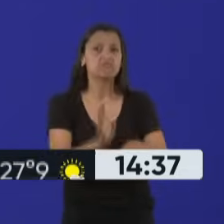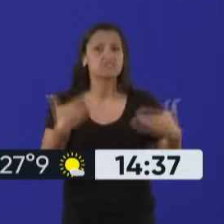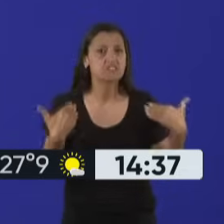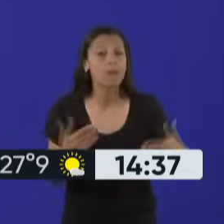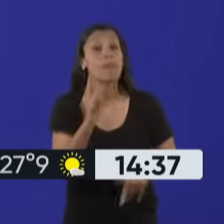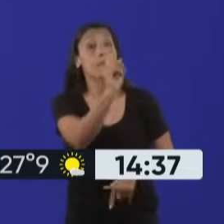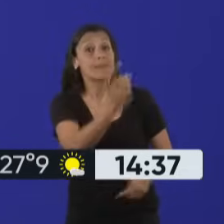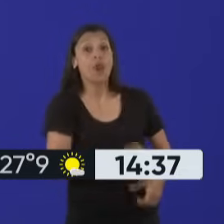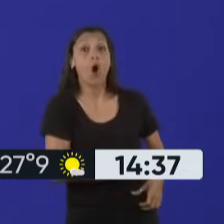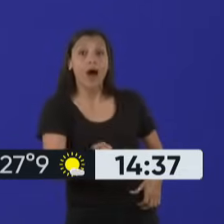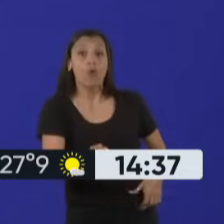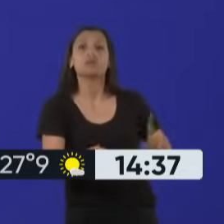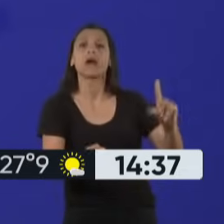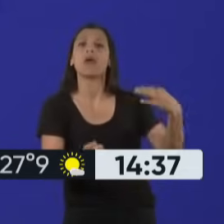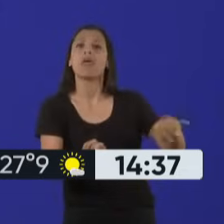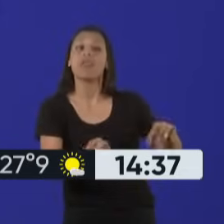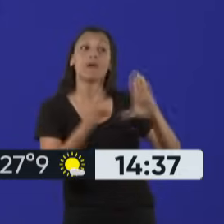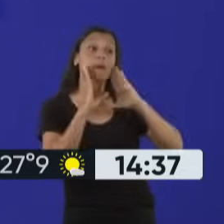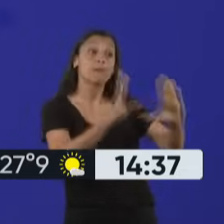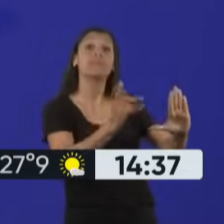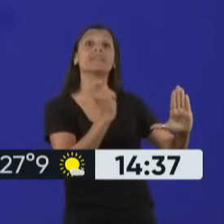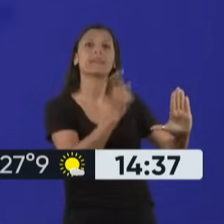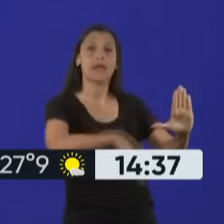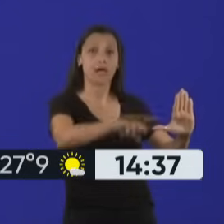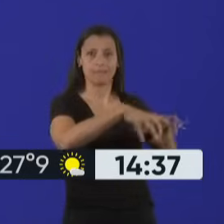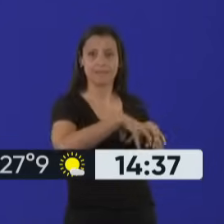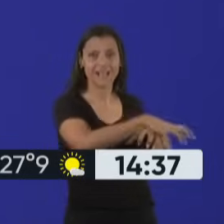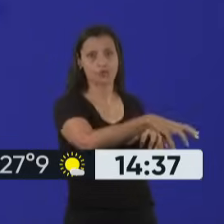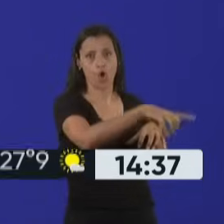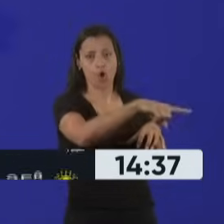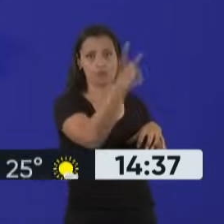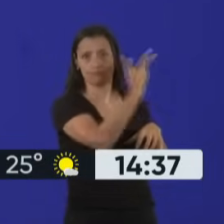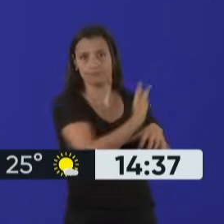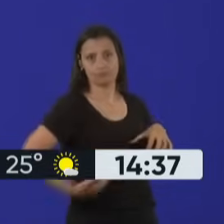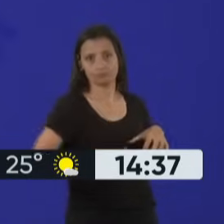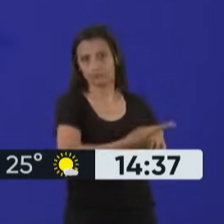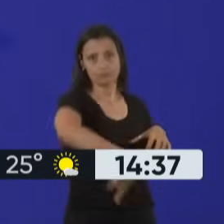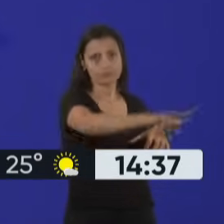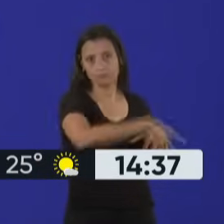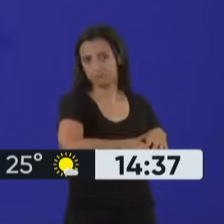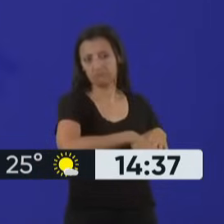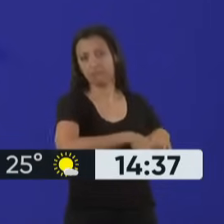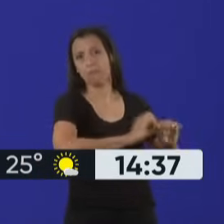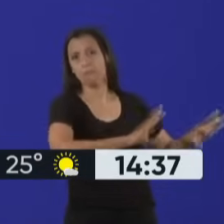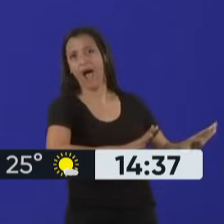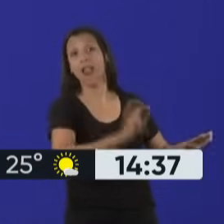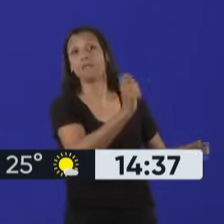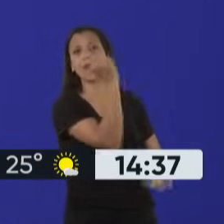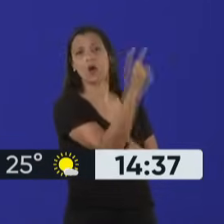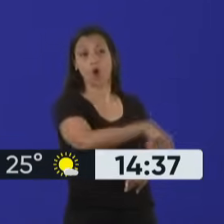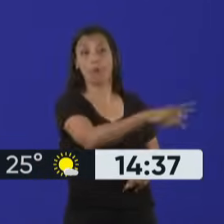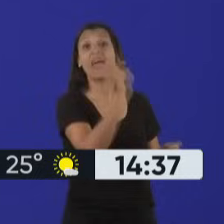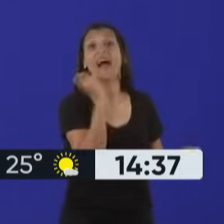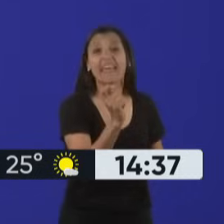ese ajuste implicara ir sobre el sector parasitario de la economía, que es